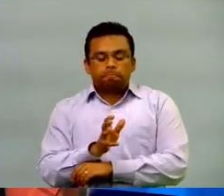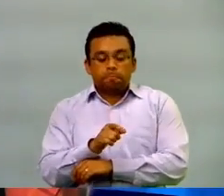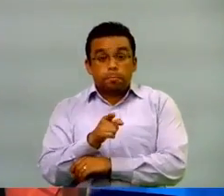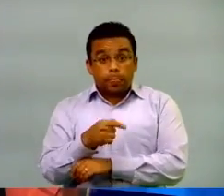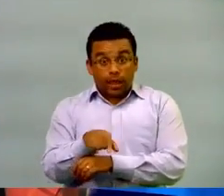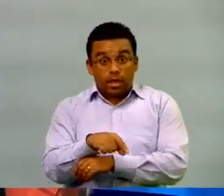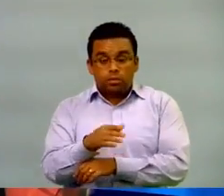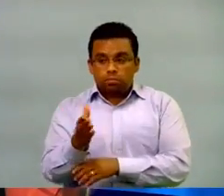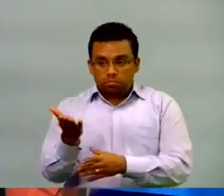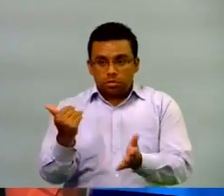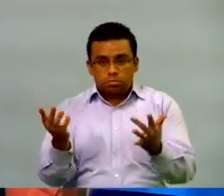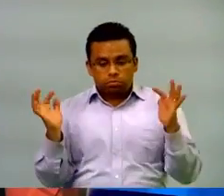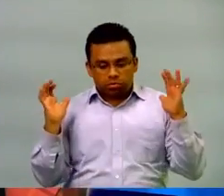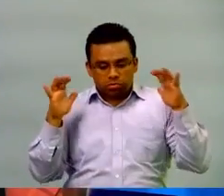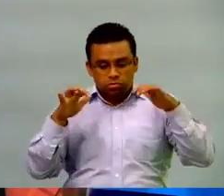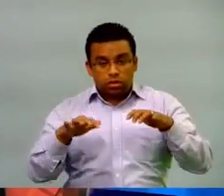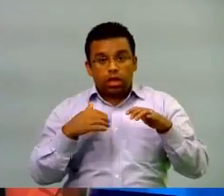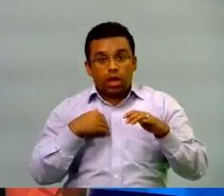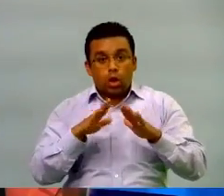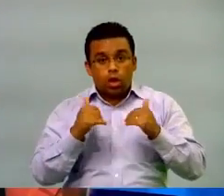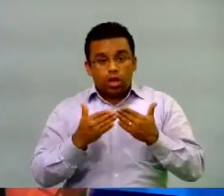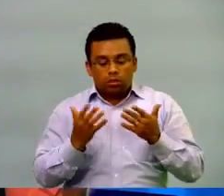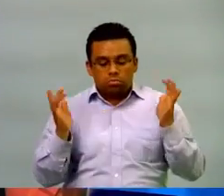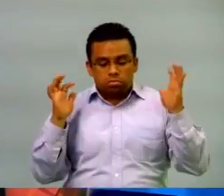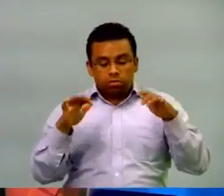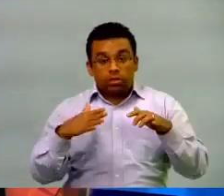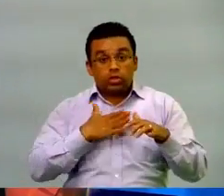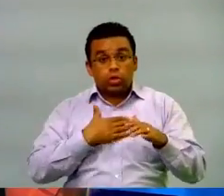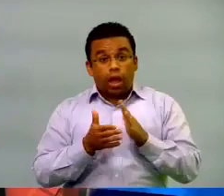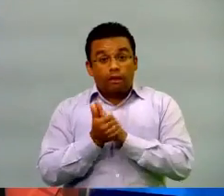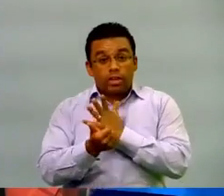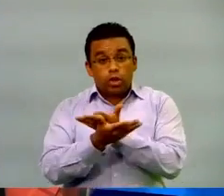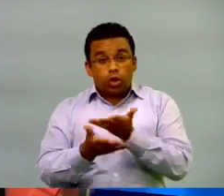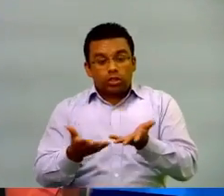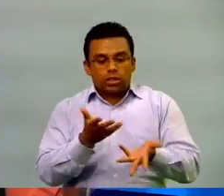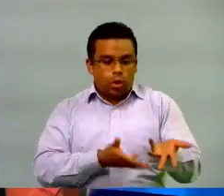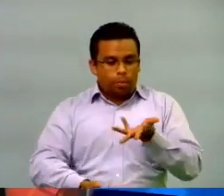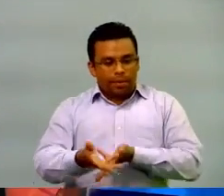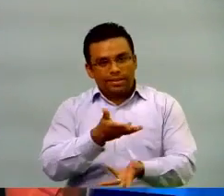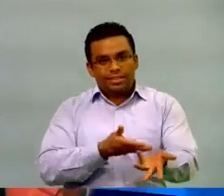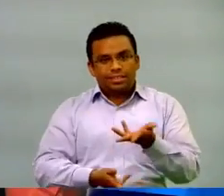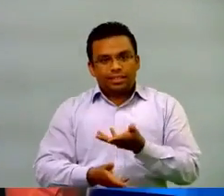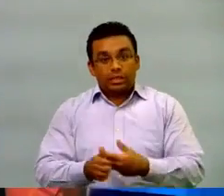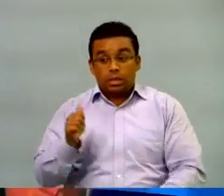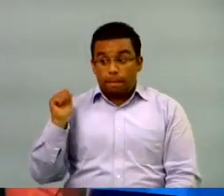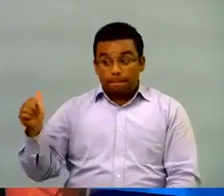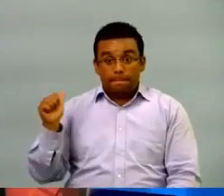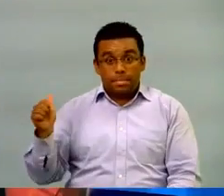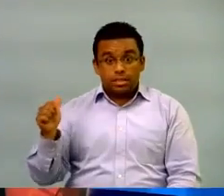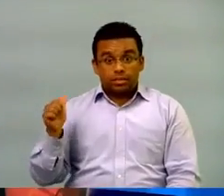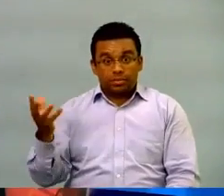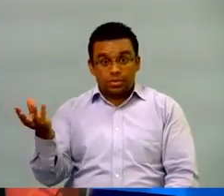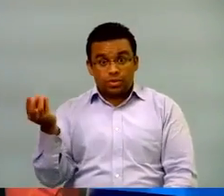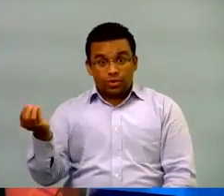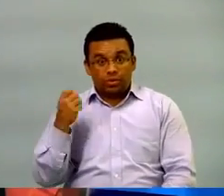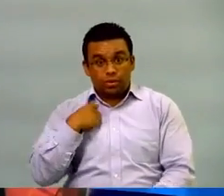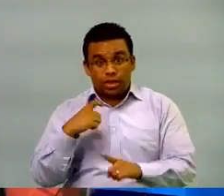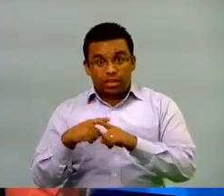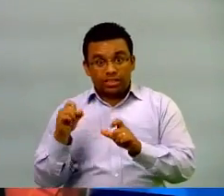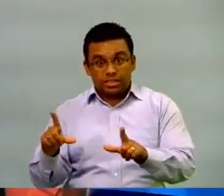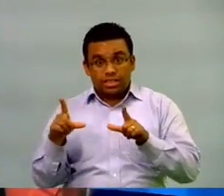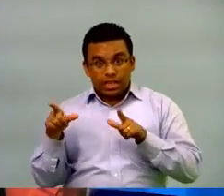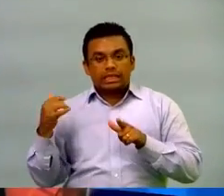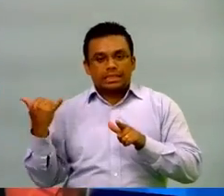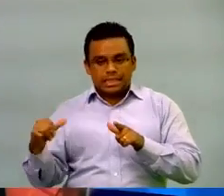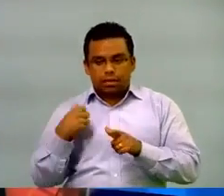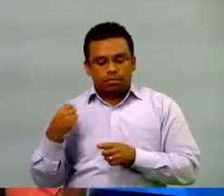venido a compartir sus habilidades con los niños. Y entonces son ellos los que nos están ayudando a armar todo un paquete completo para